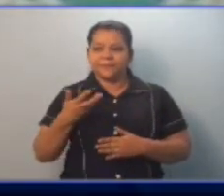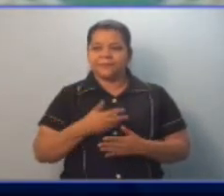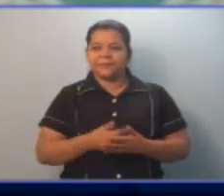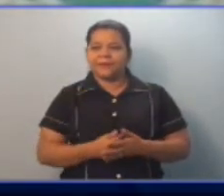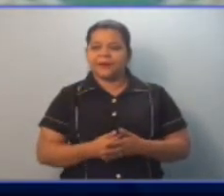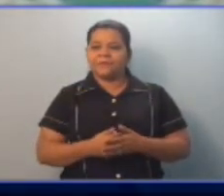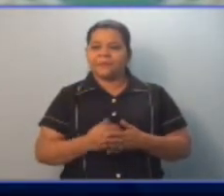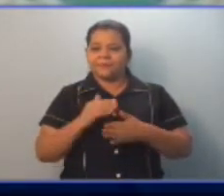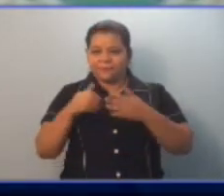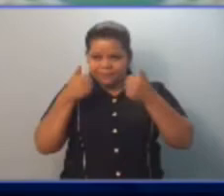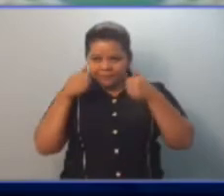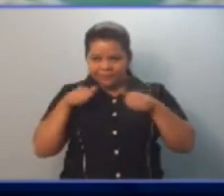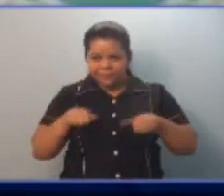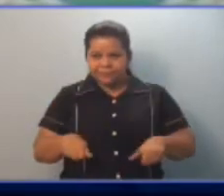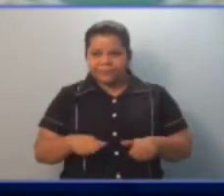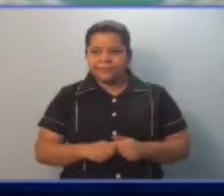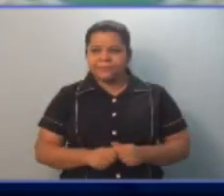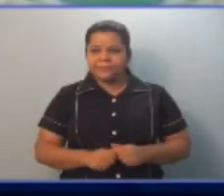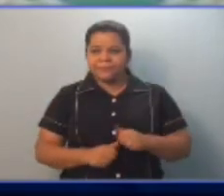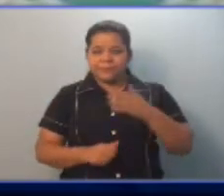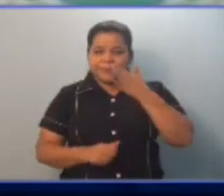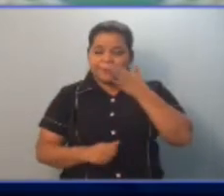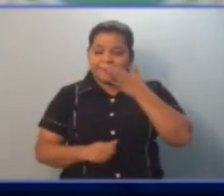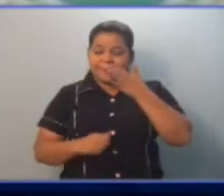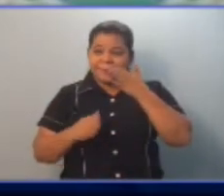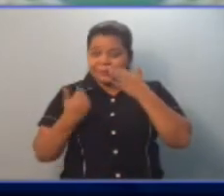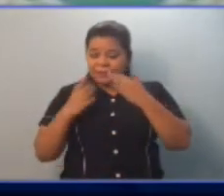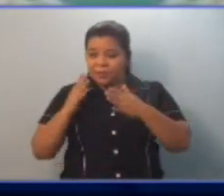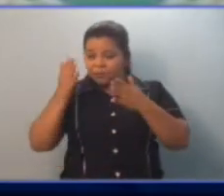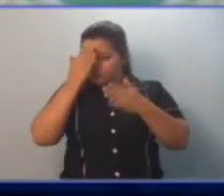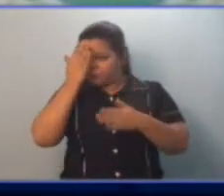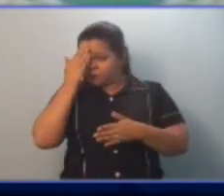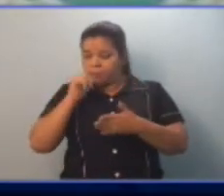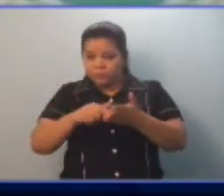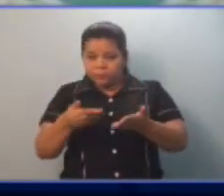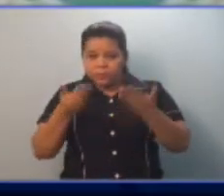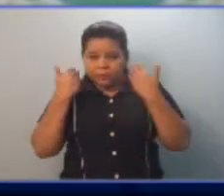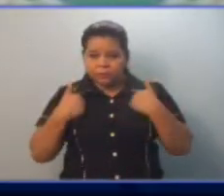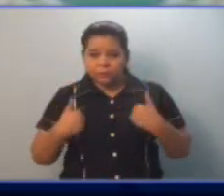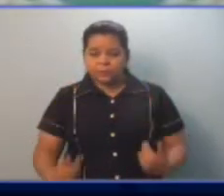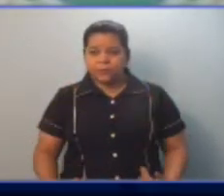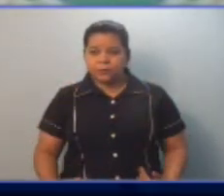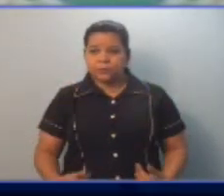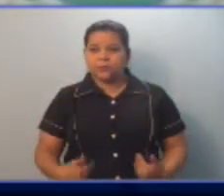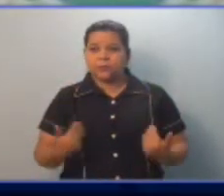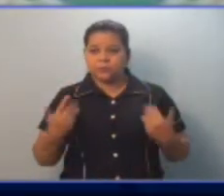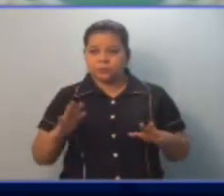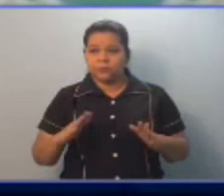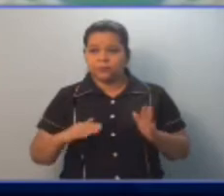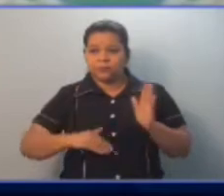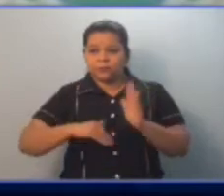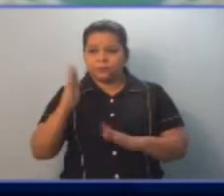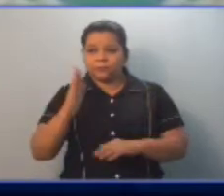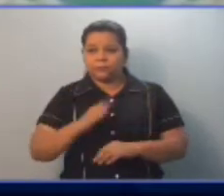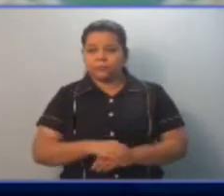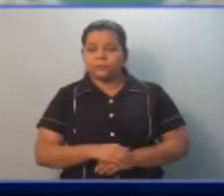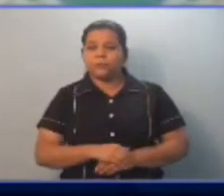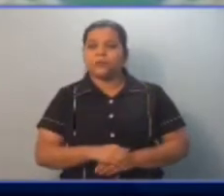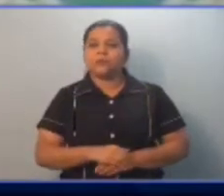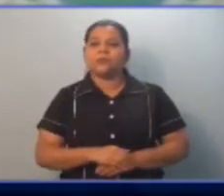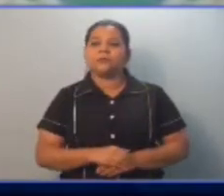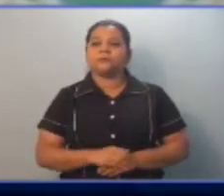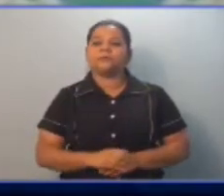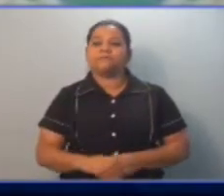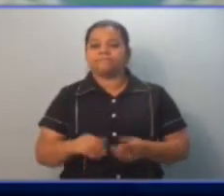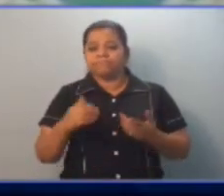Estado ha reconocido un derecho humano, no puede haber ningún tipo de regresión.